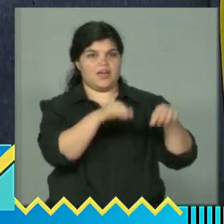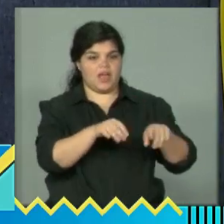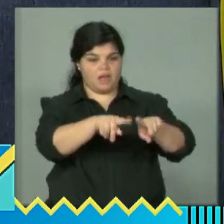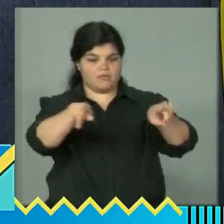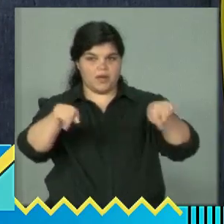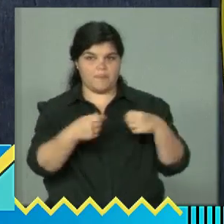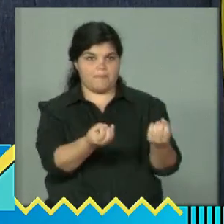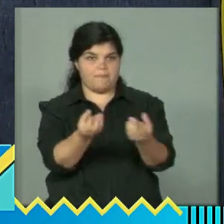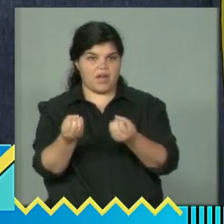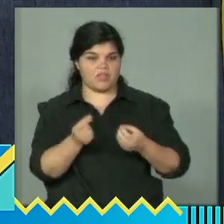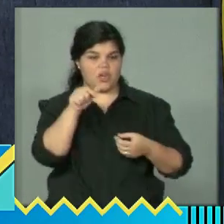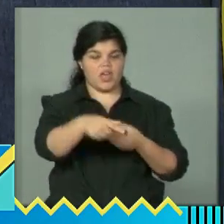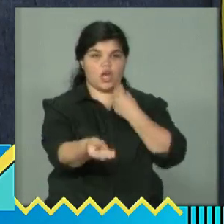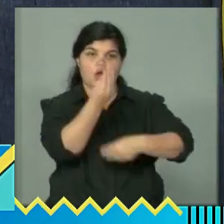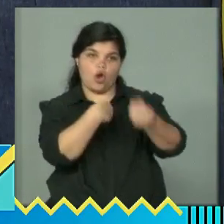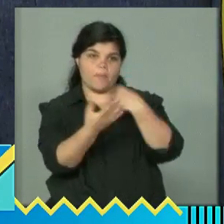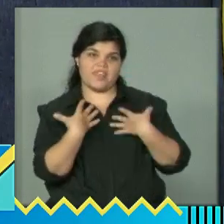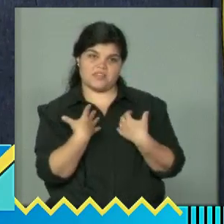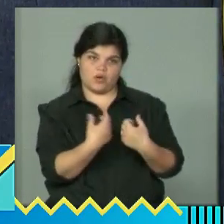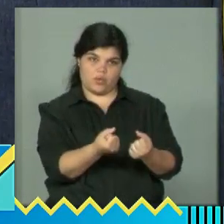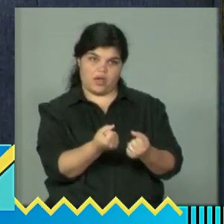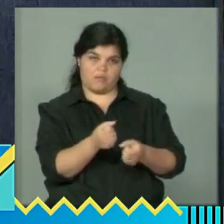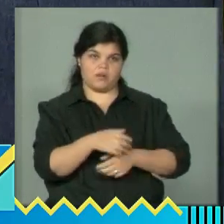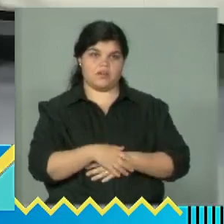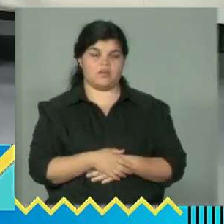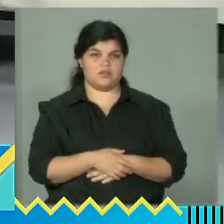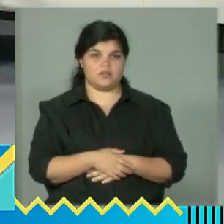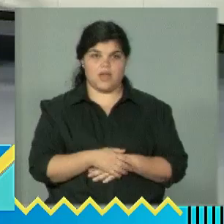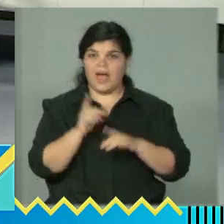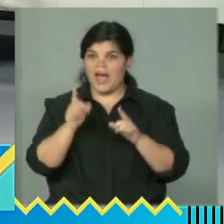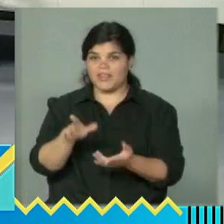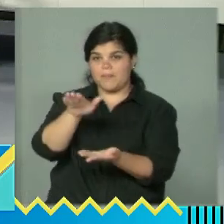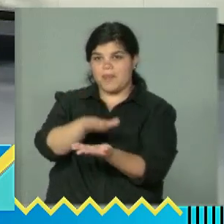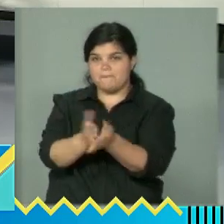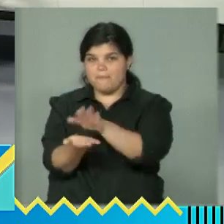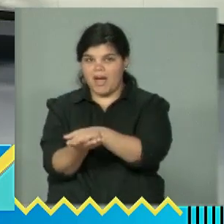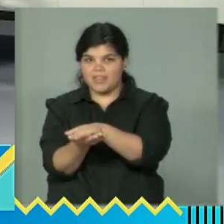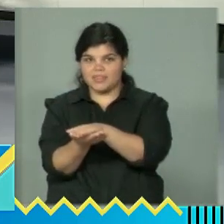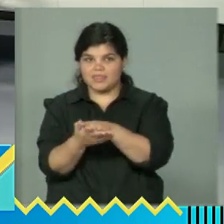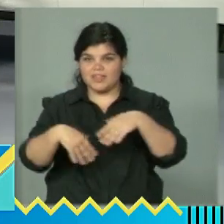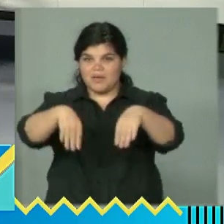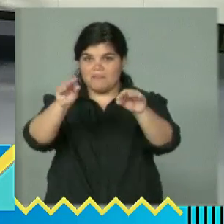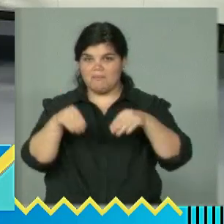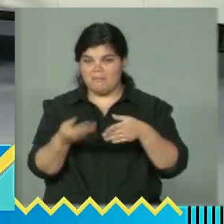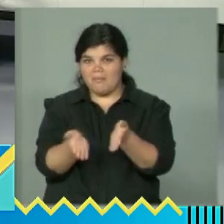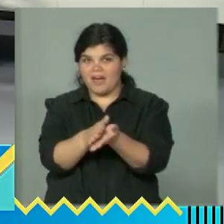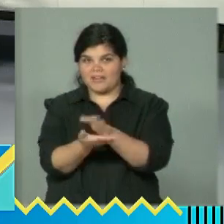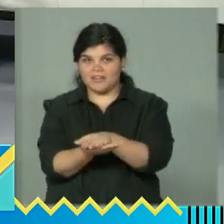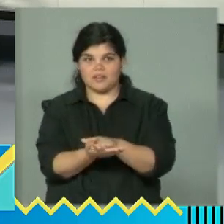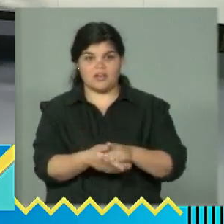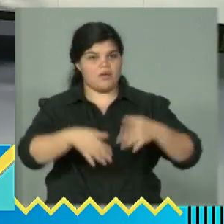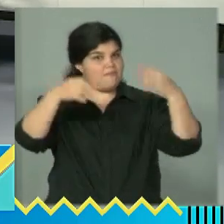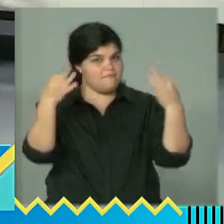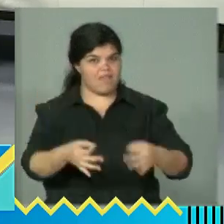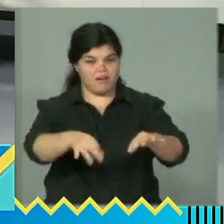pasto, comiendo la comida saludable. Viene con mantita también. Es para hacer